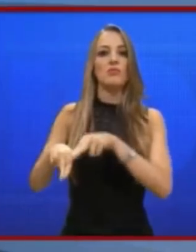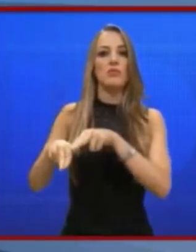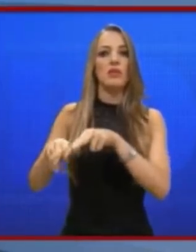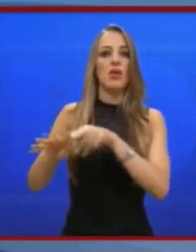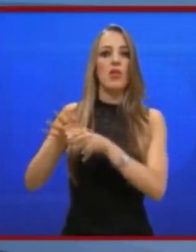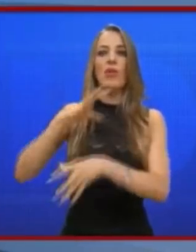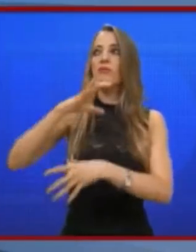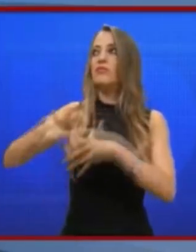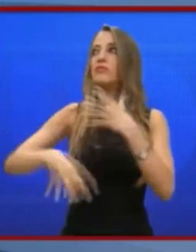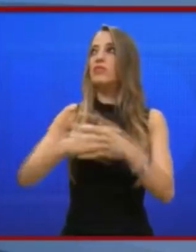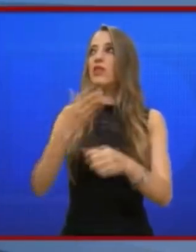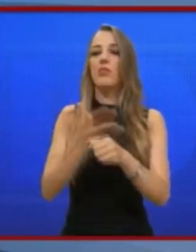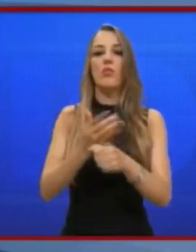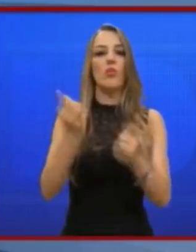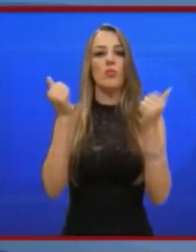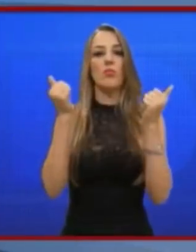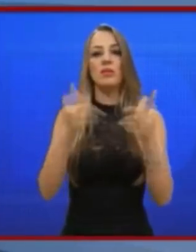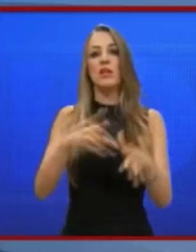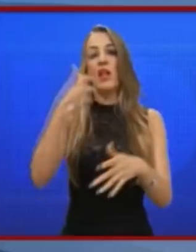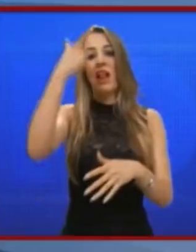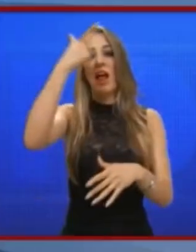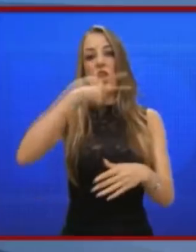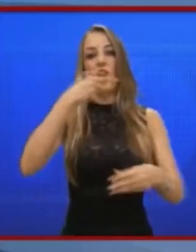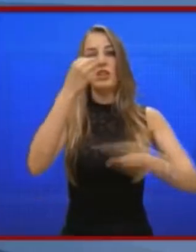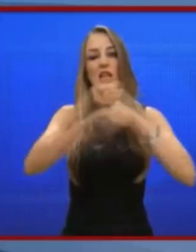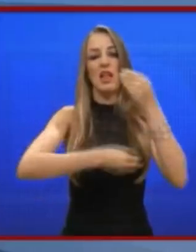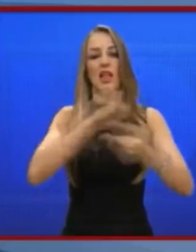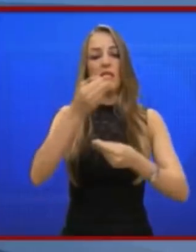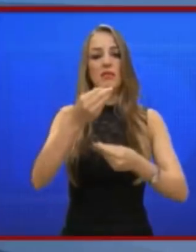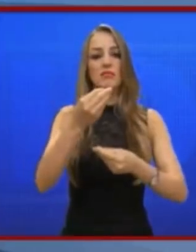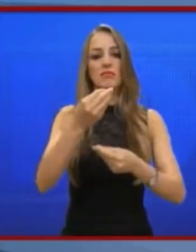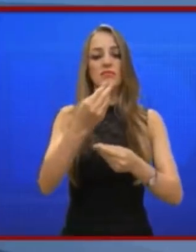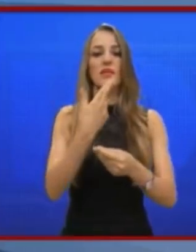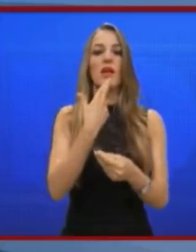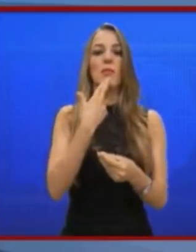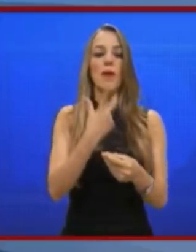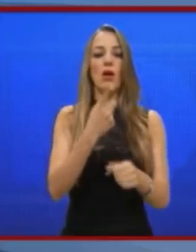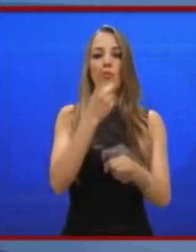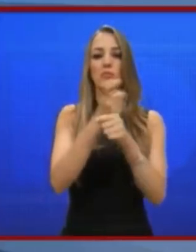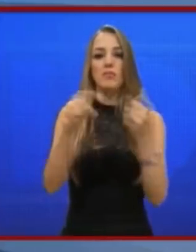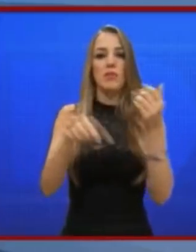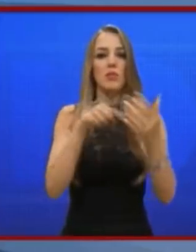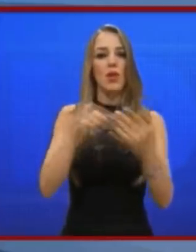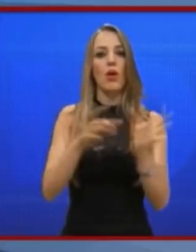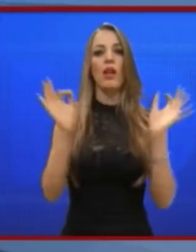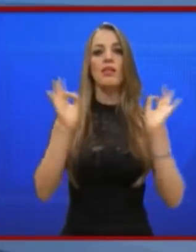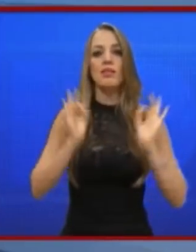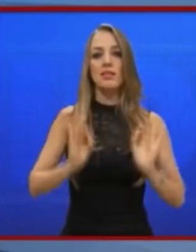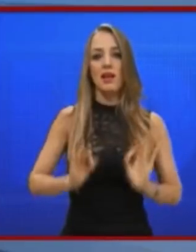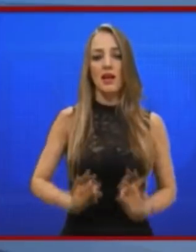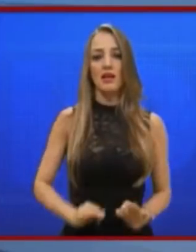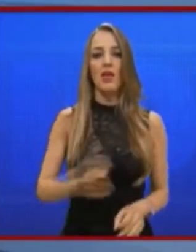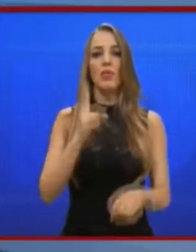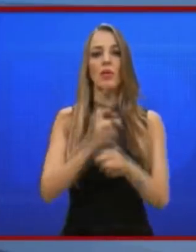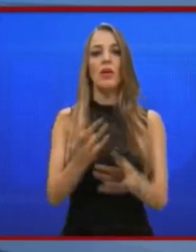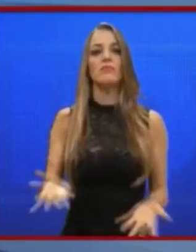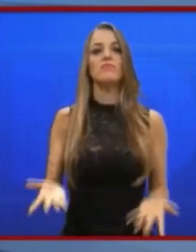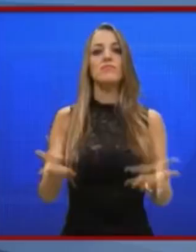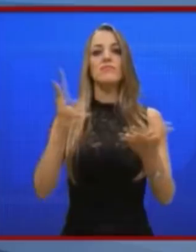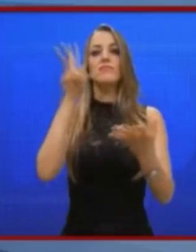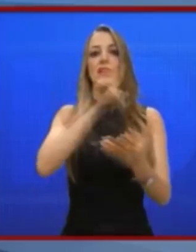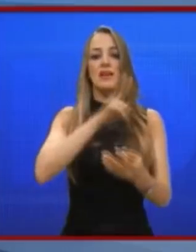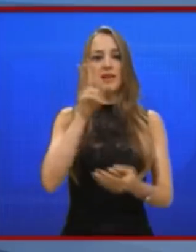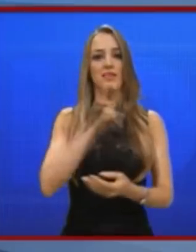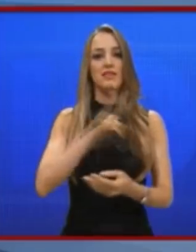faramaya tremenda toda la noche. Mejor tranquila, tranquilo, respira, date